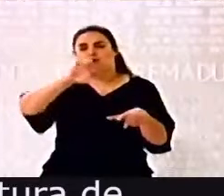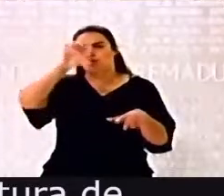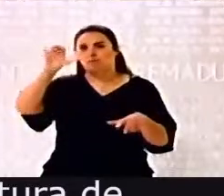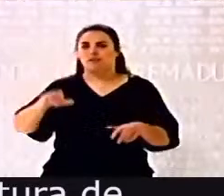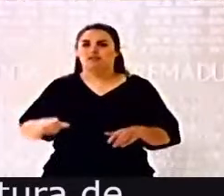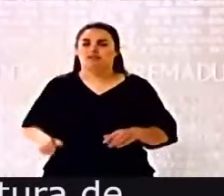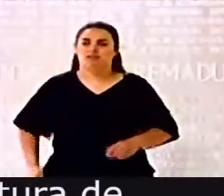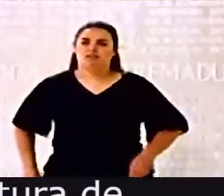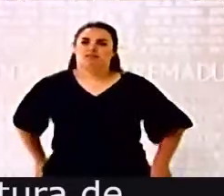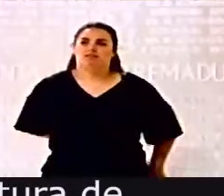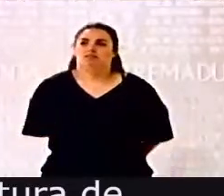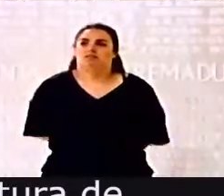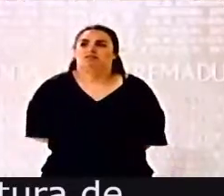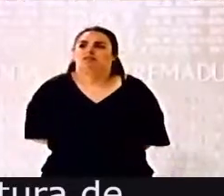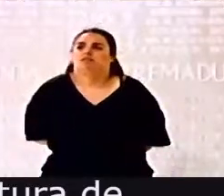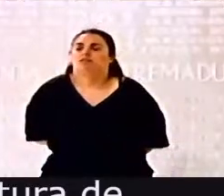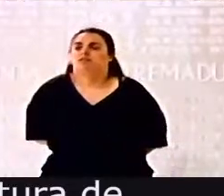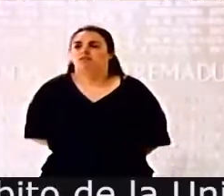Europea.